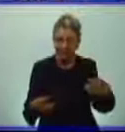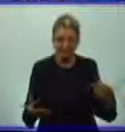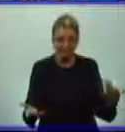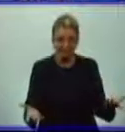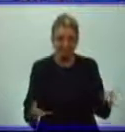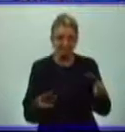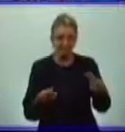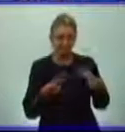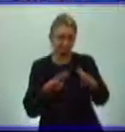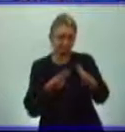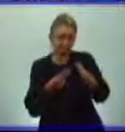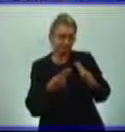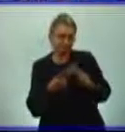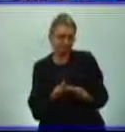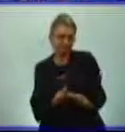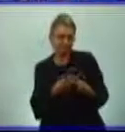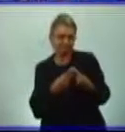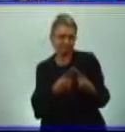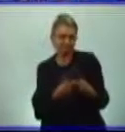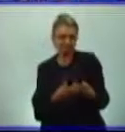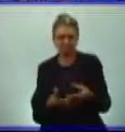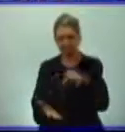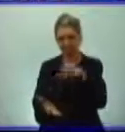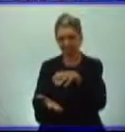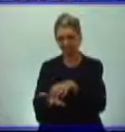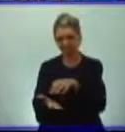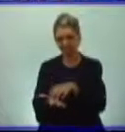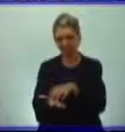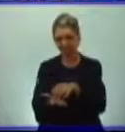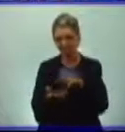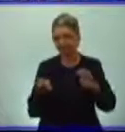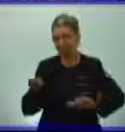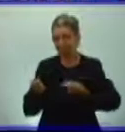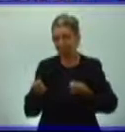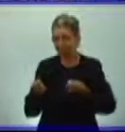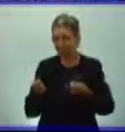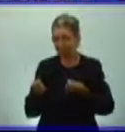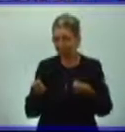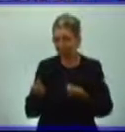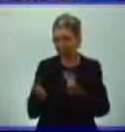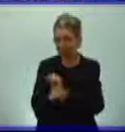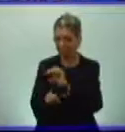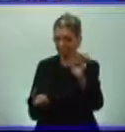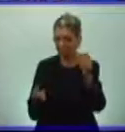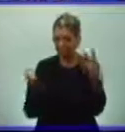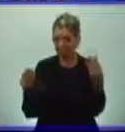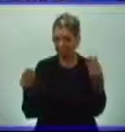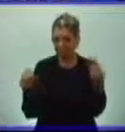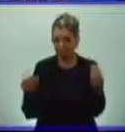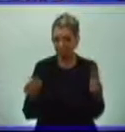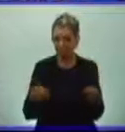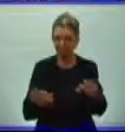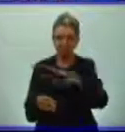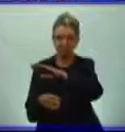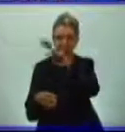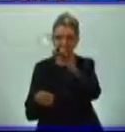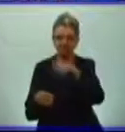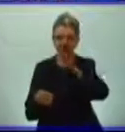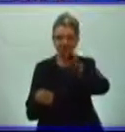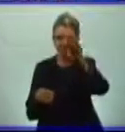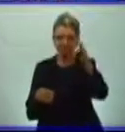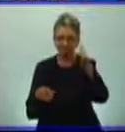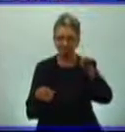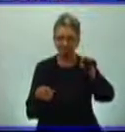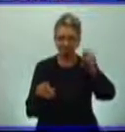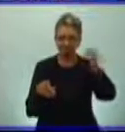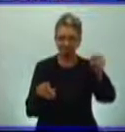héroe, pues en ella se protagonizaron nuestras luchas por la independencia. Encontramos ahí el cuartel Moncada, el santuario